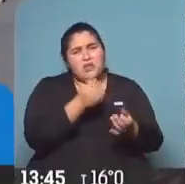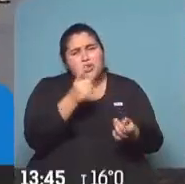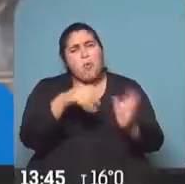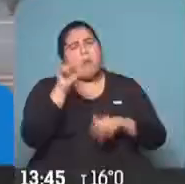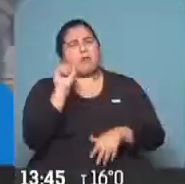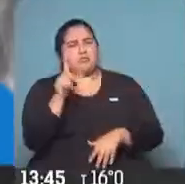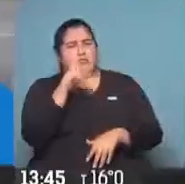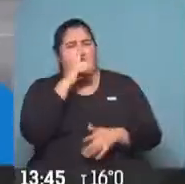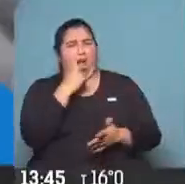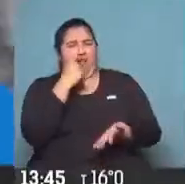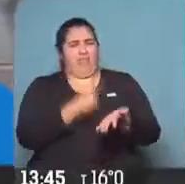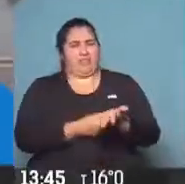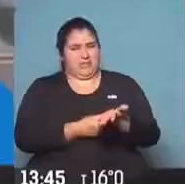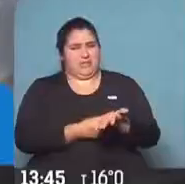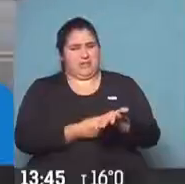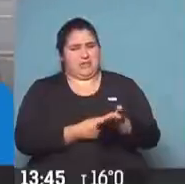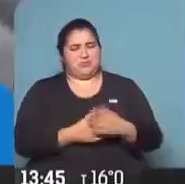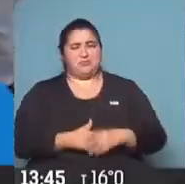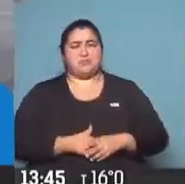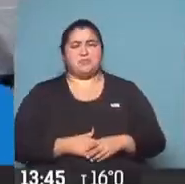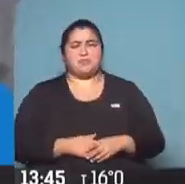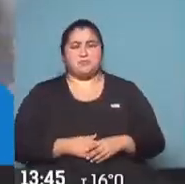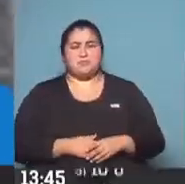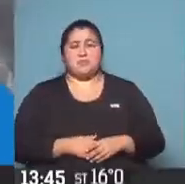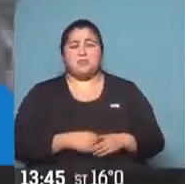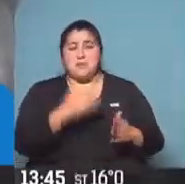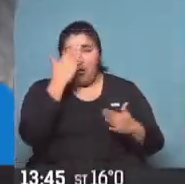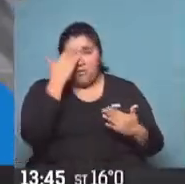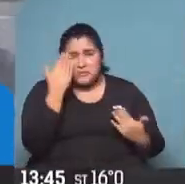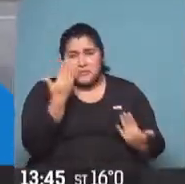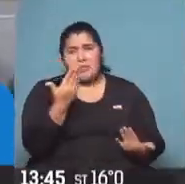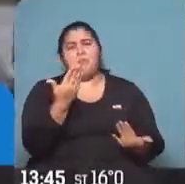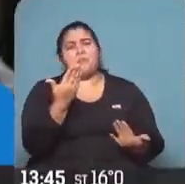los hombres y mujeres de azul rey de dolores